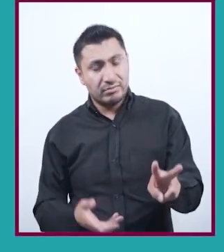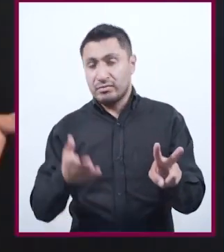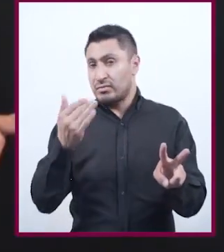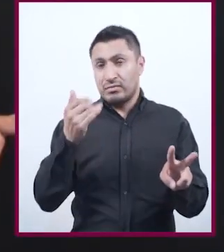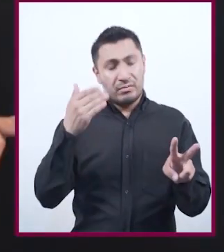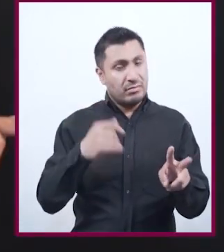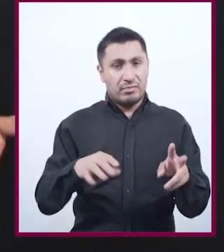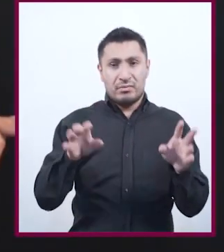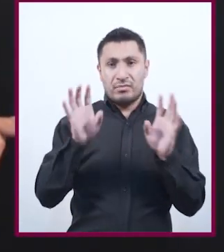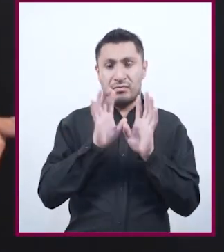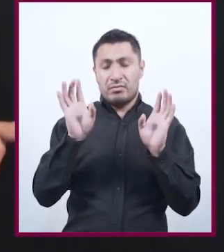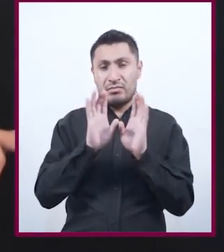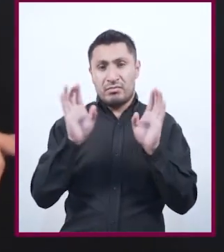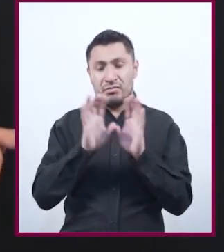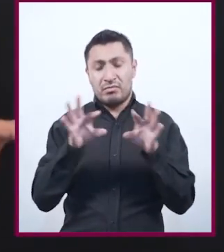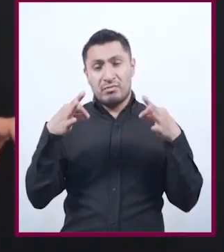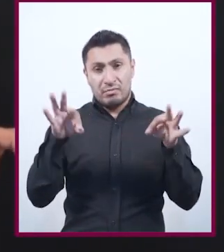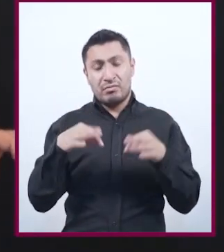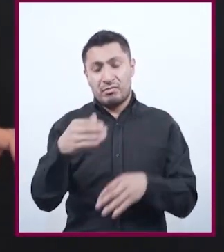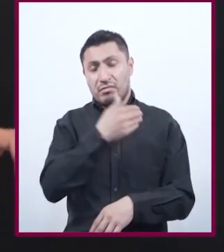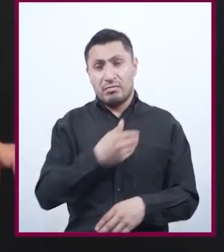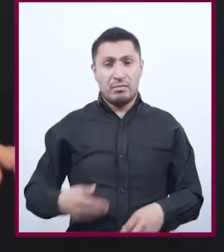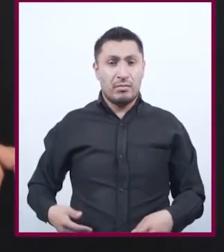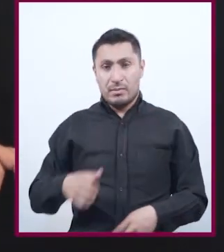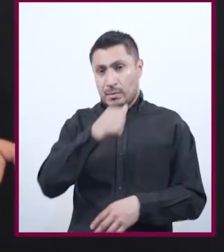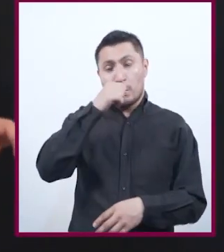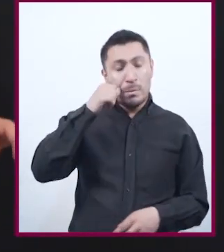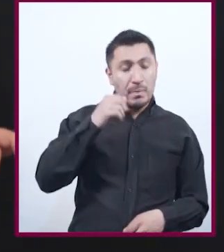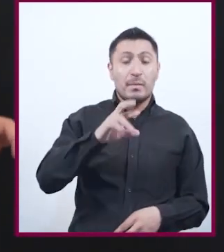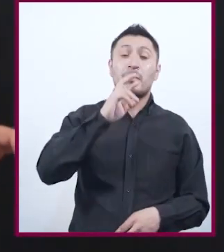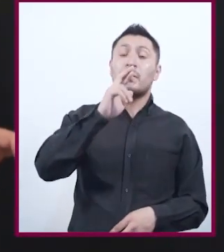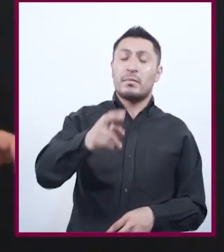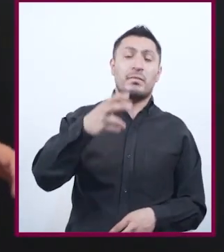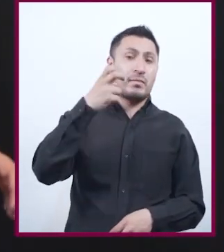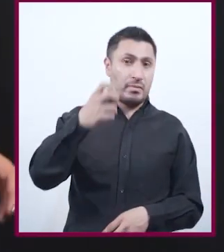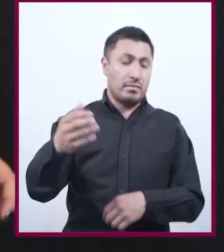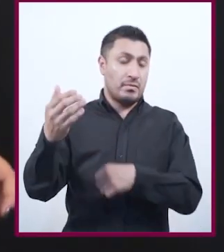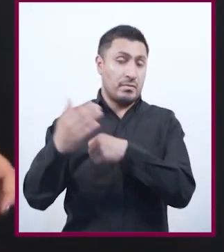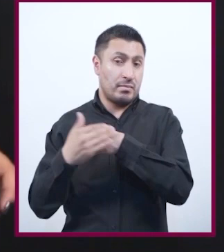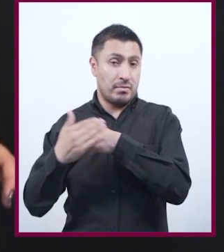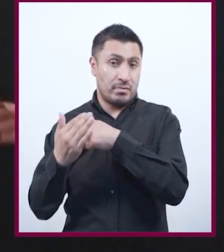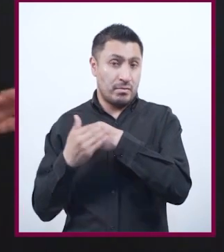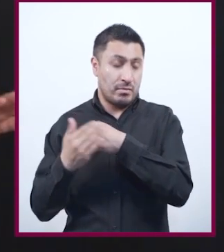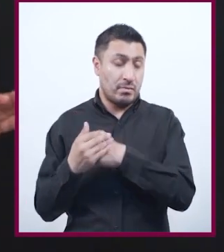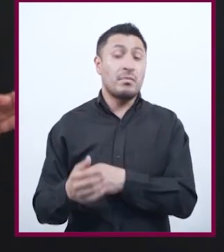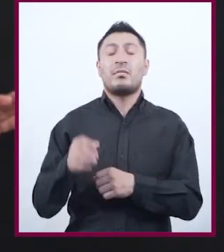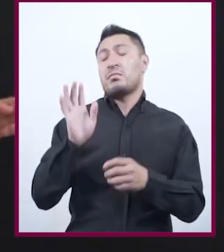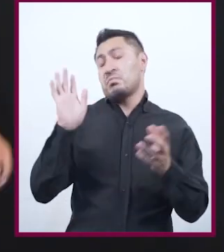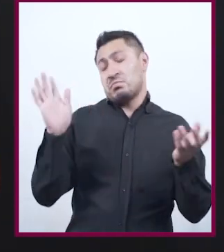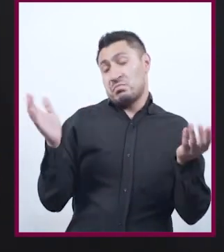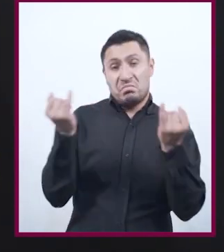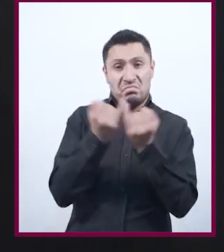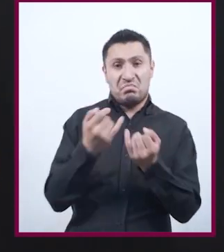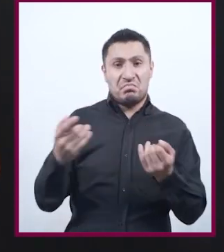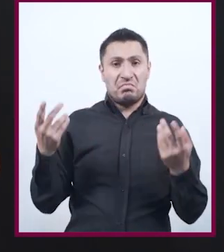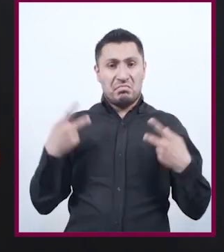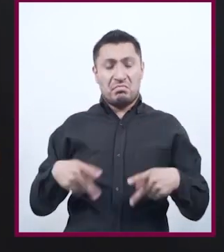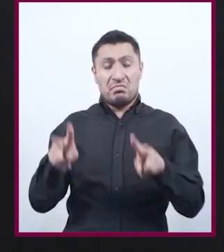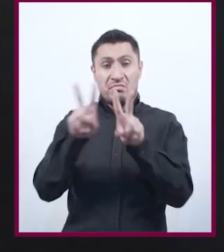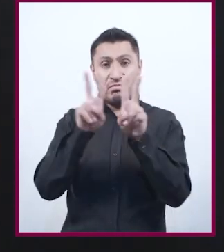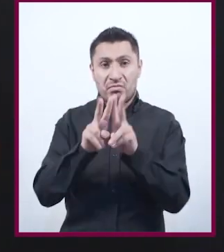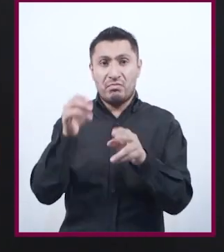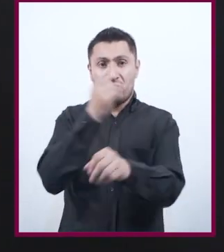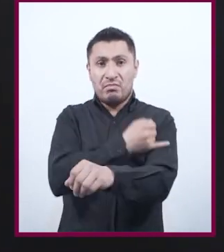La verdad, no existe ninguna constancia documental de que el presidente Juárez haya contestado a este llamado. De cualquier forma, los vecinos de